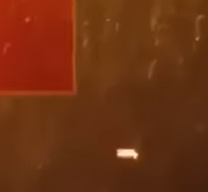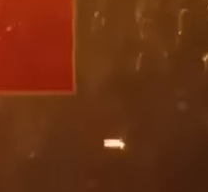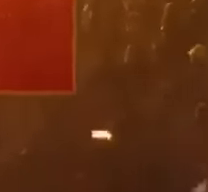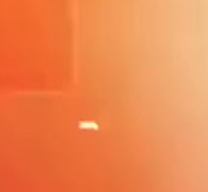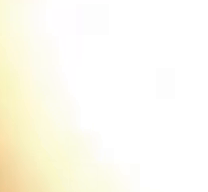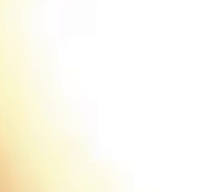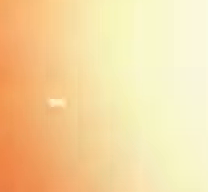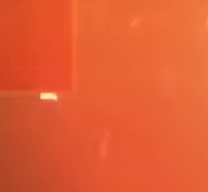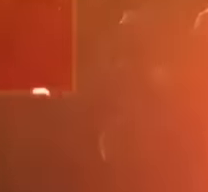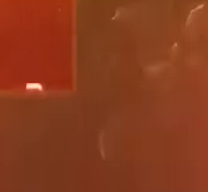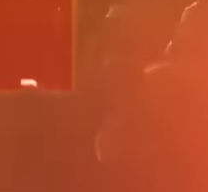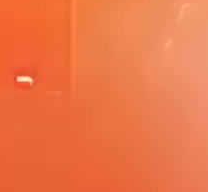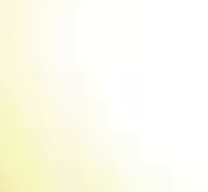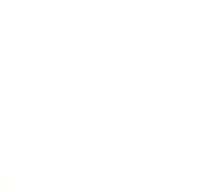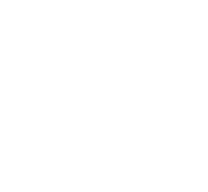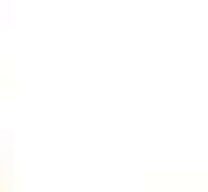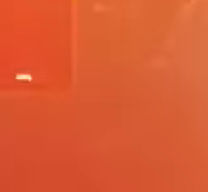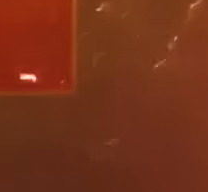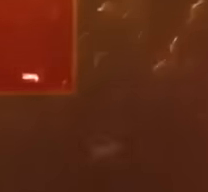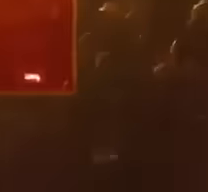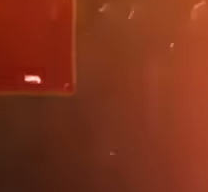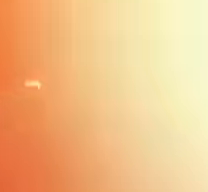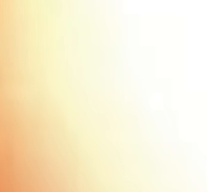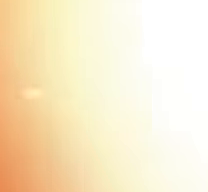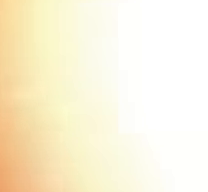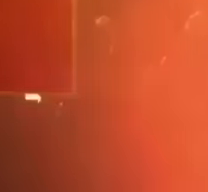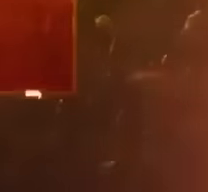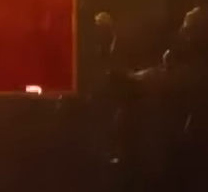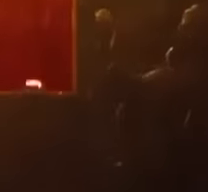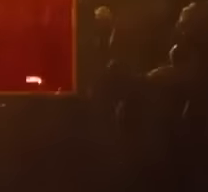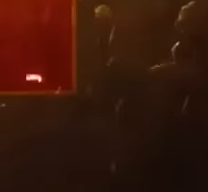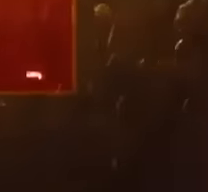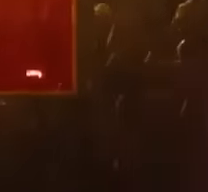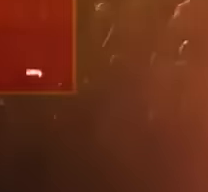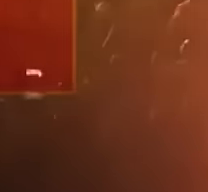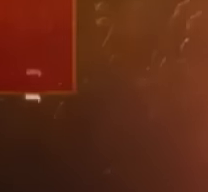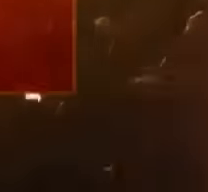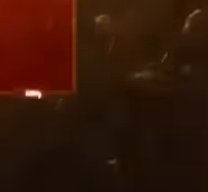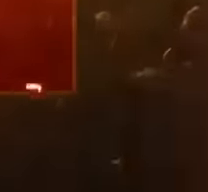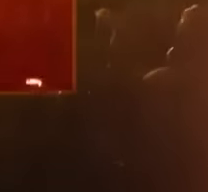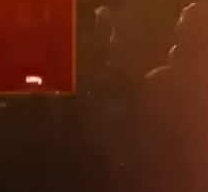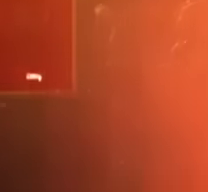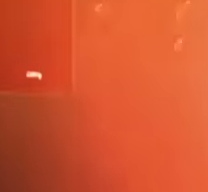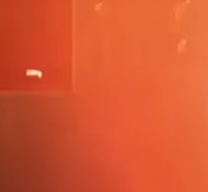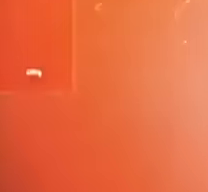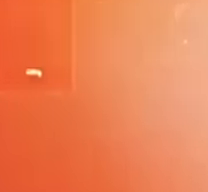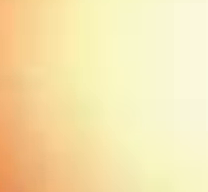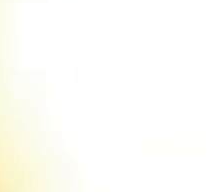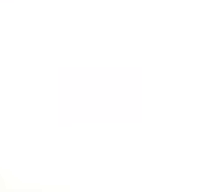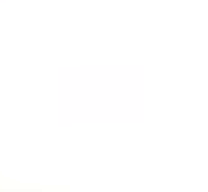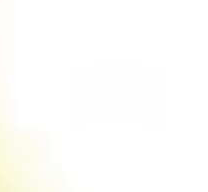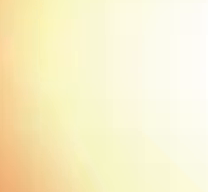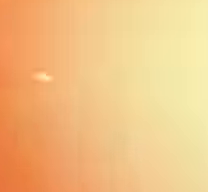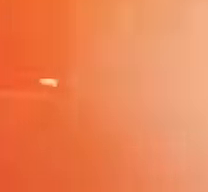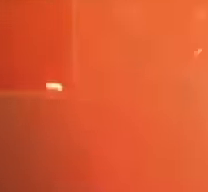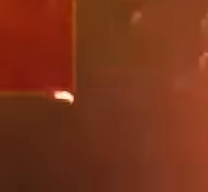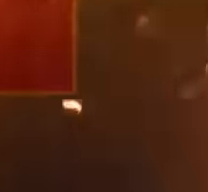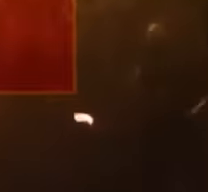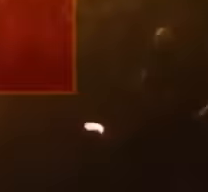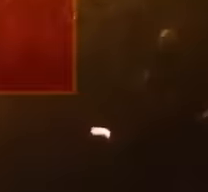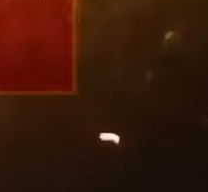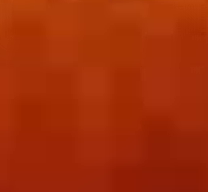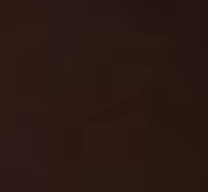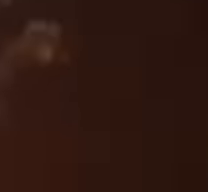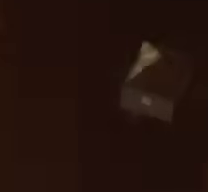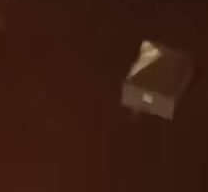Verano 2024, Año de la Recompensa. Un enlace en vivo desde